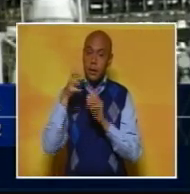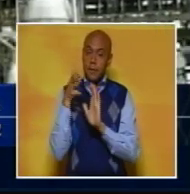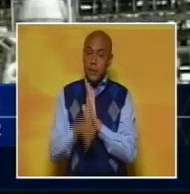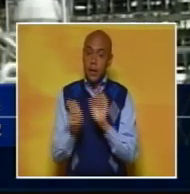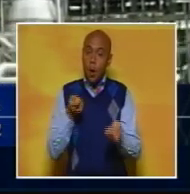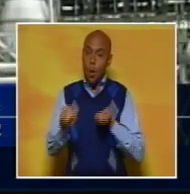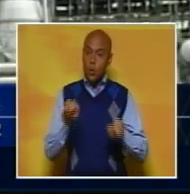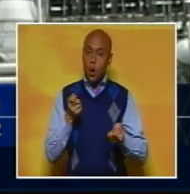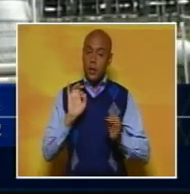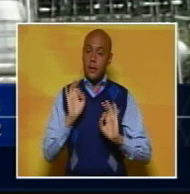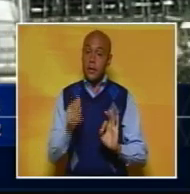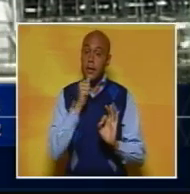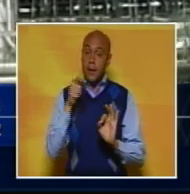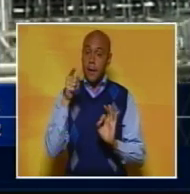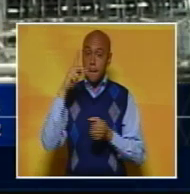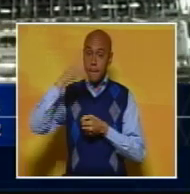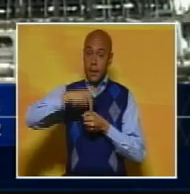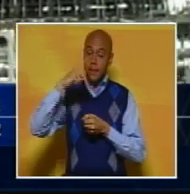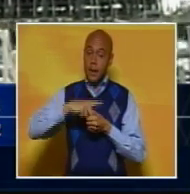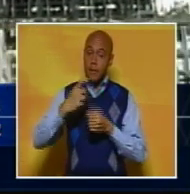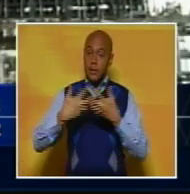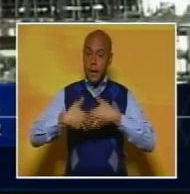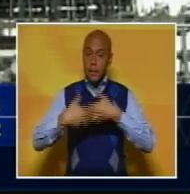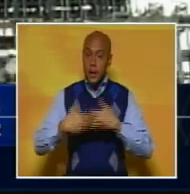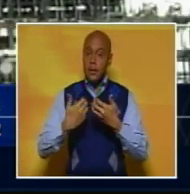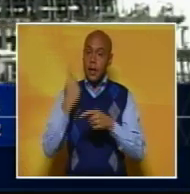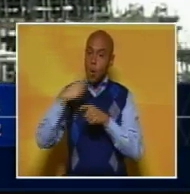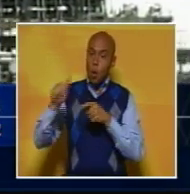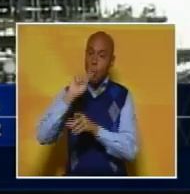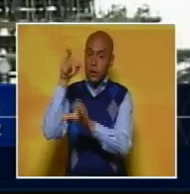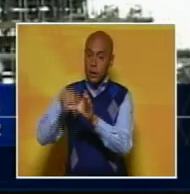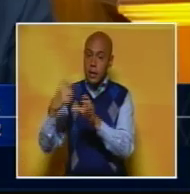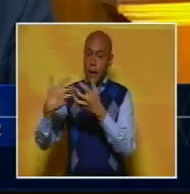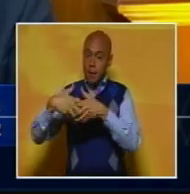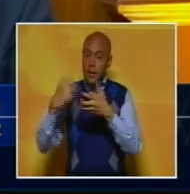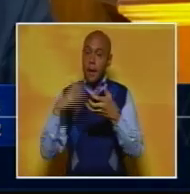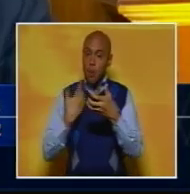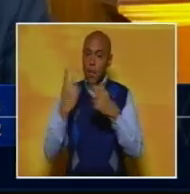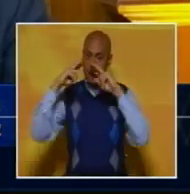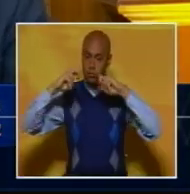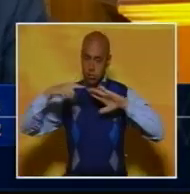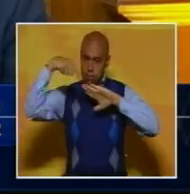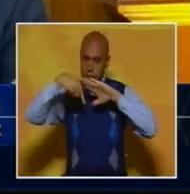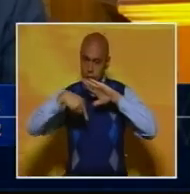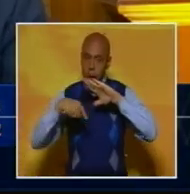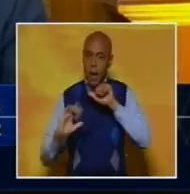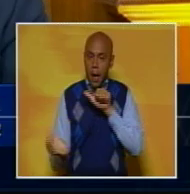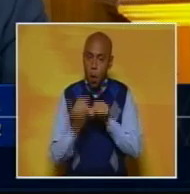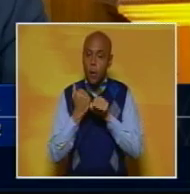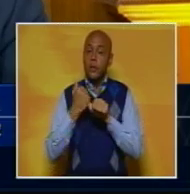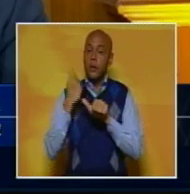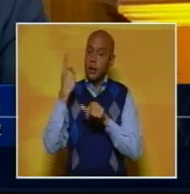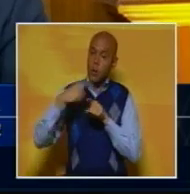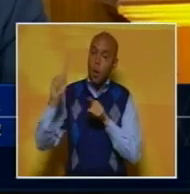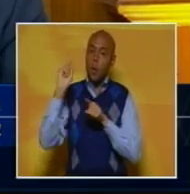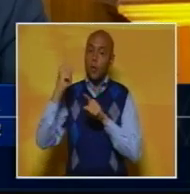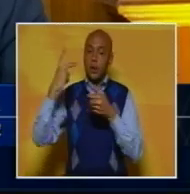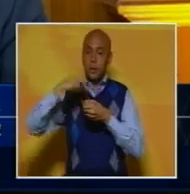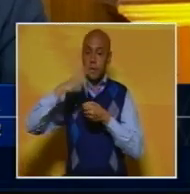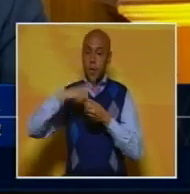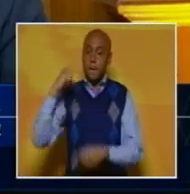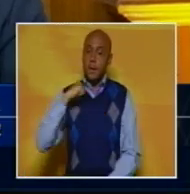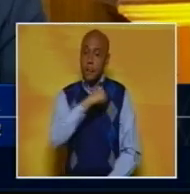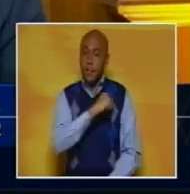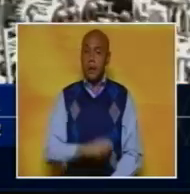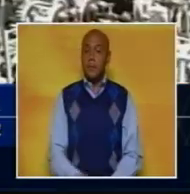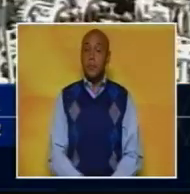las participaciones de PDVSA en empresas conjuntas de exploración y producción con compañías petroleras